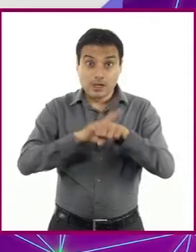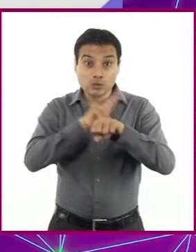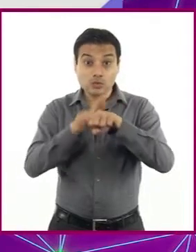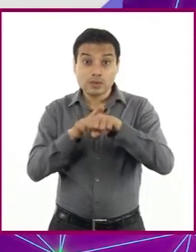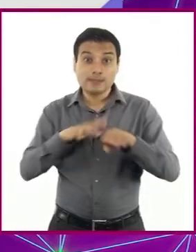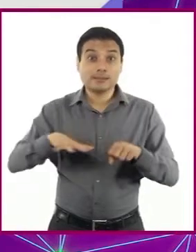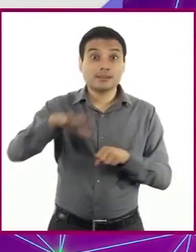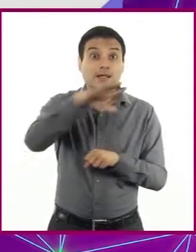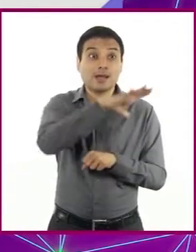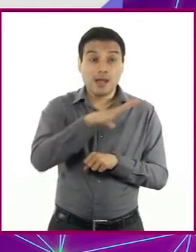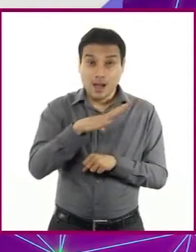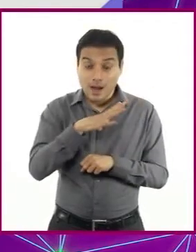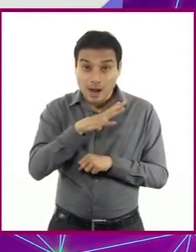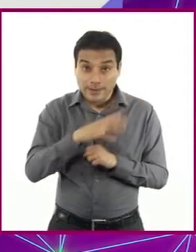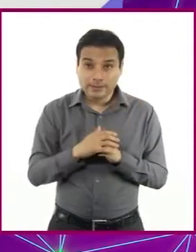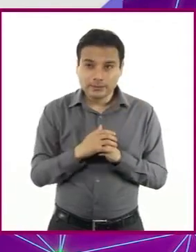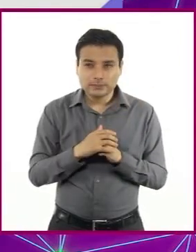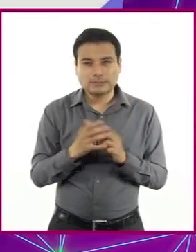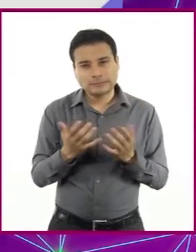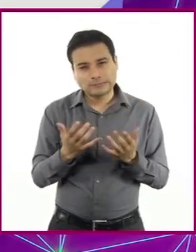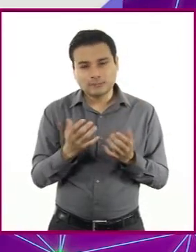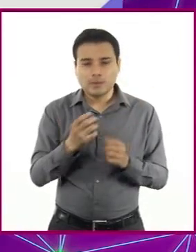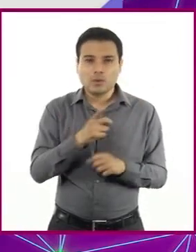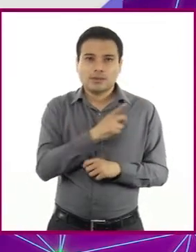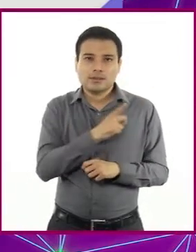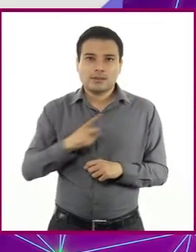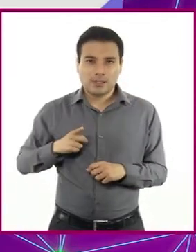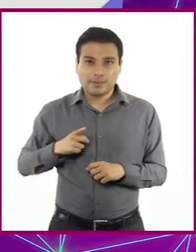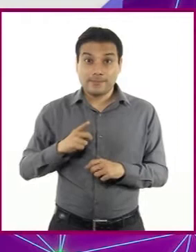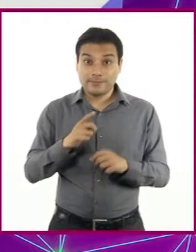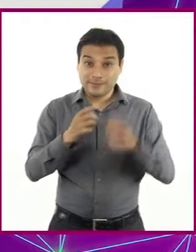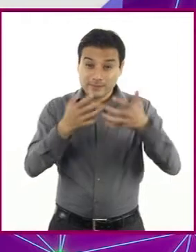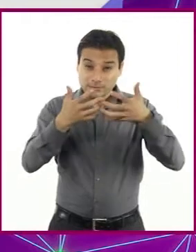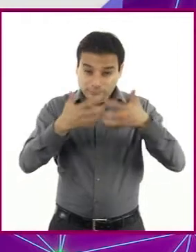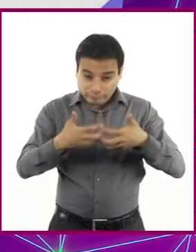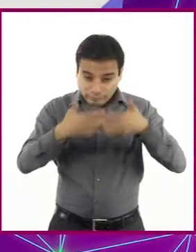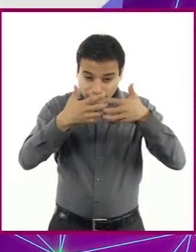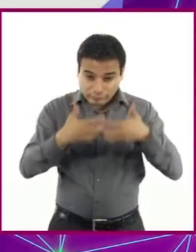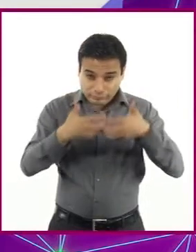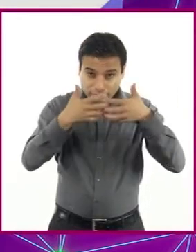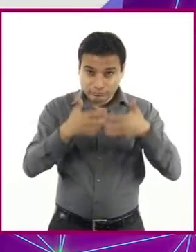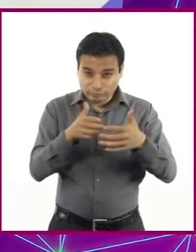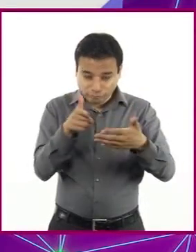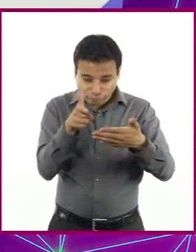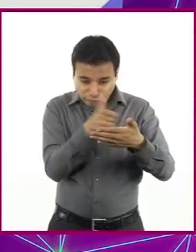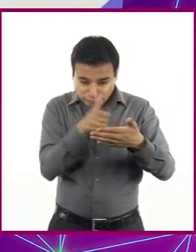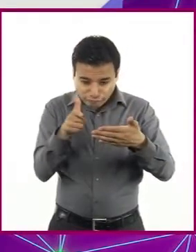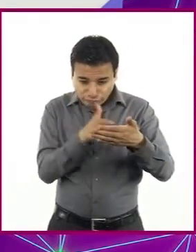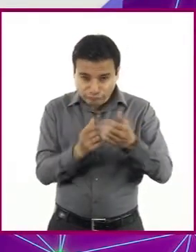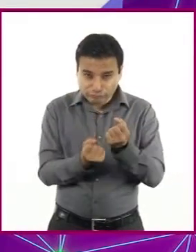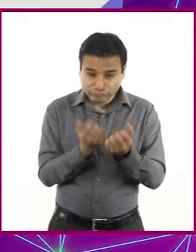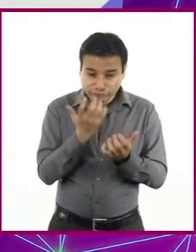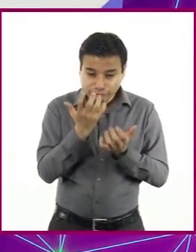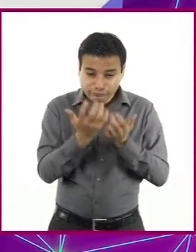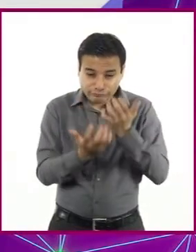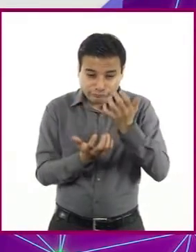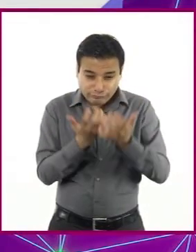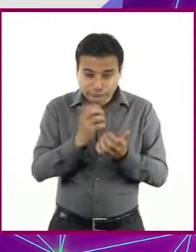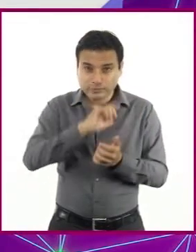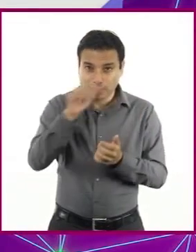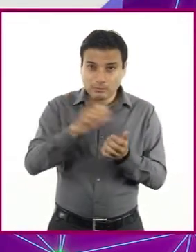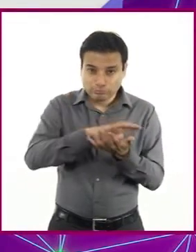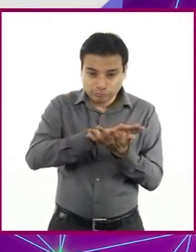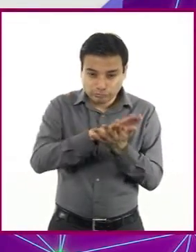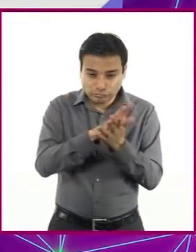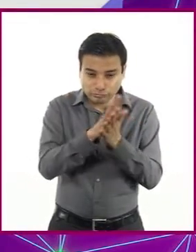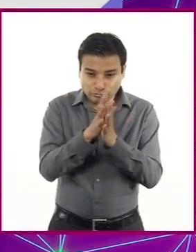son obtenidos por medio de procesos industriales, conocidos como metalurgia. Las reacciones de óxido reducción